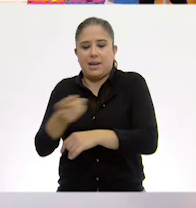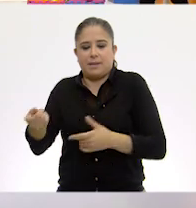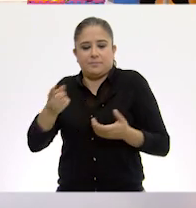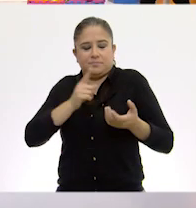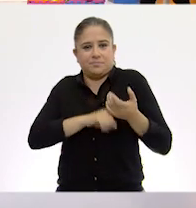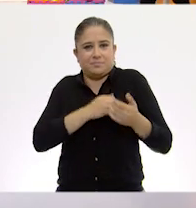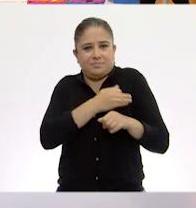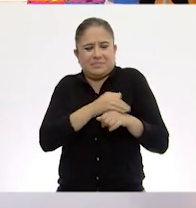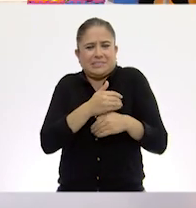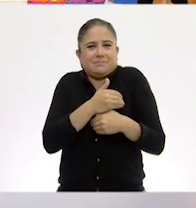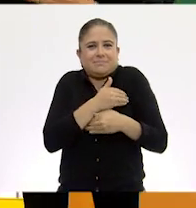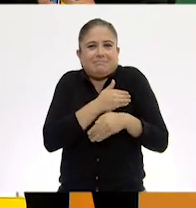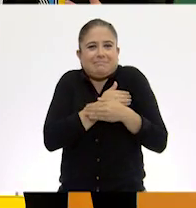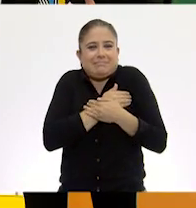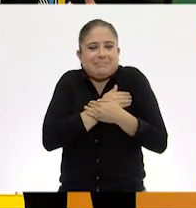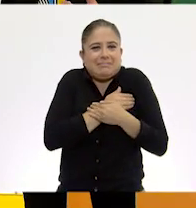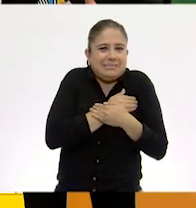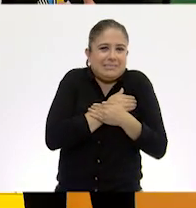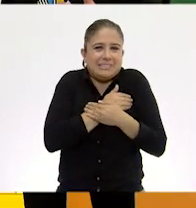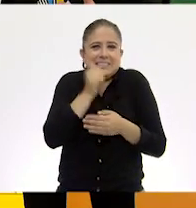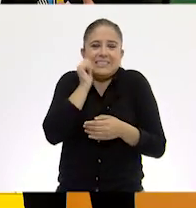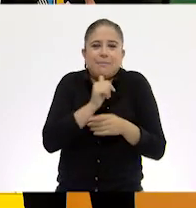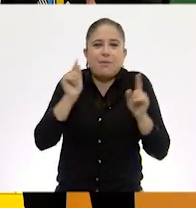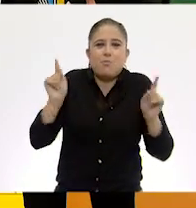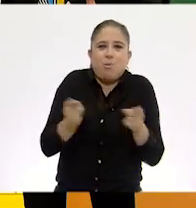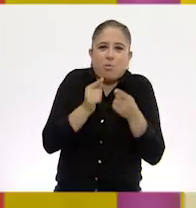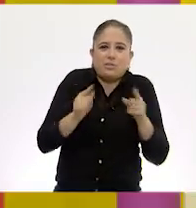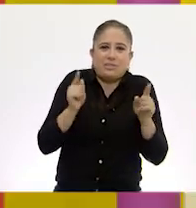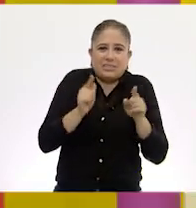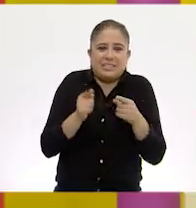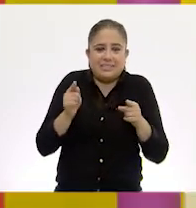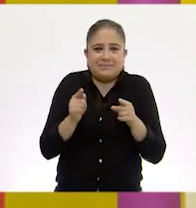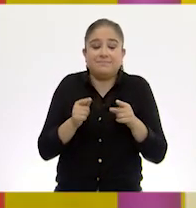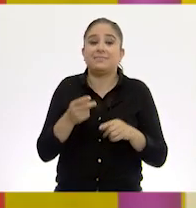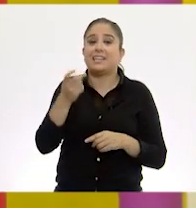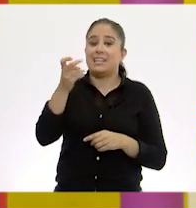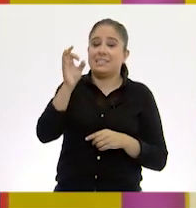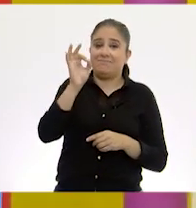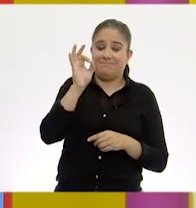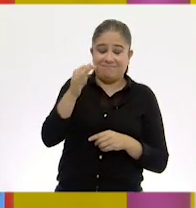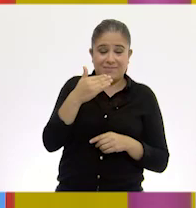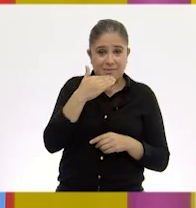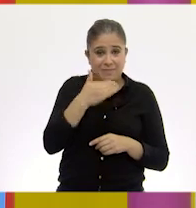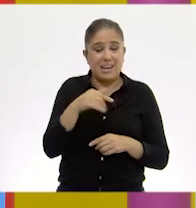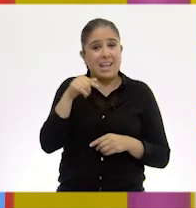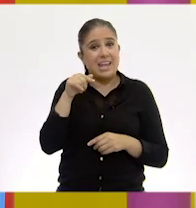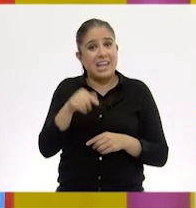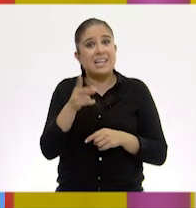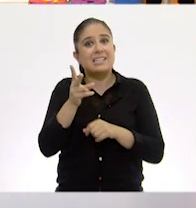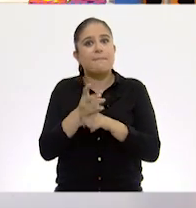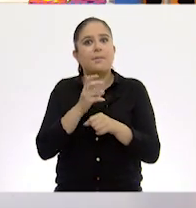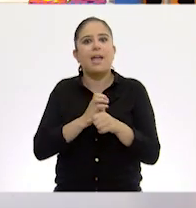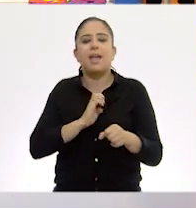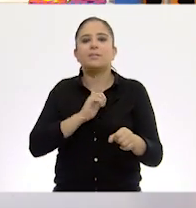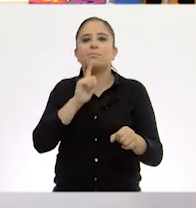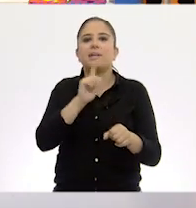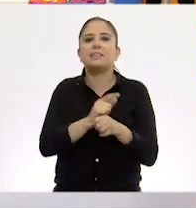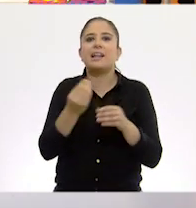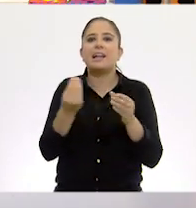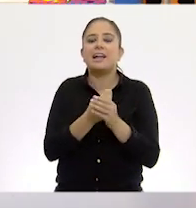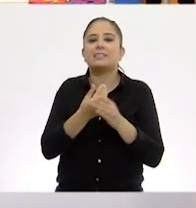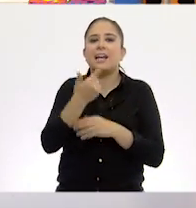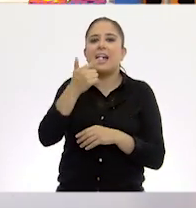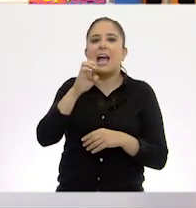Es como si siempre estuviéramos rodeados de música. Exacto, ¿no? Muy bien. Y para esta clase tenemos un invitado especial,